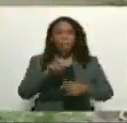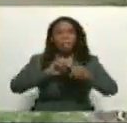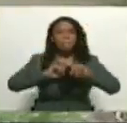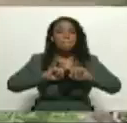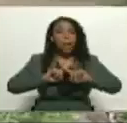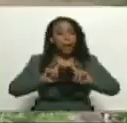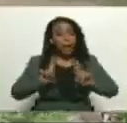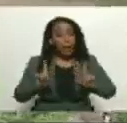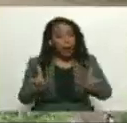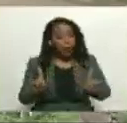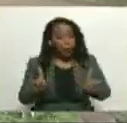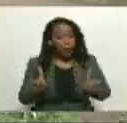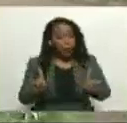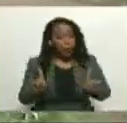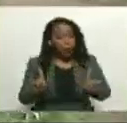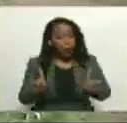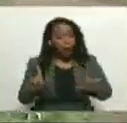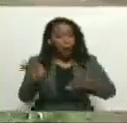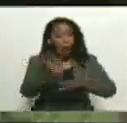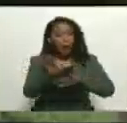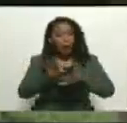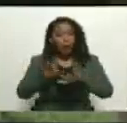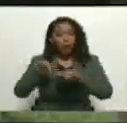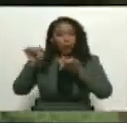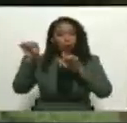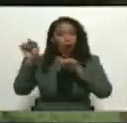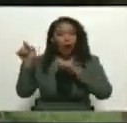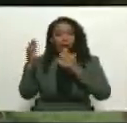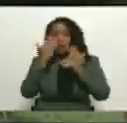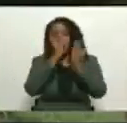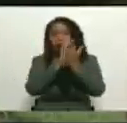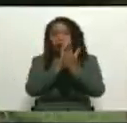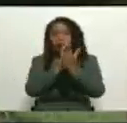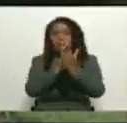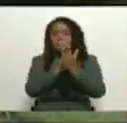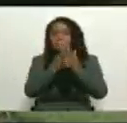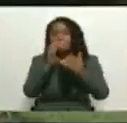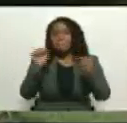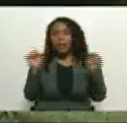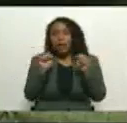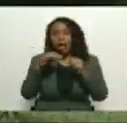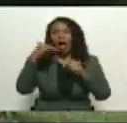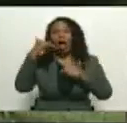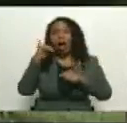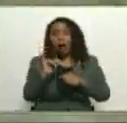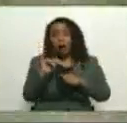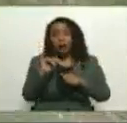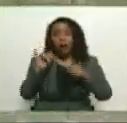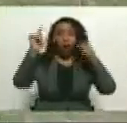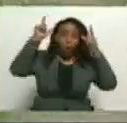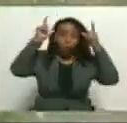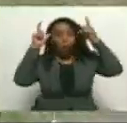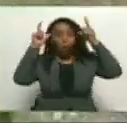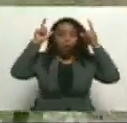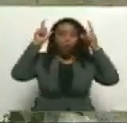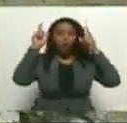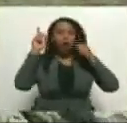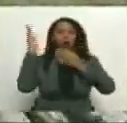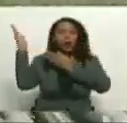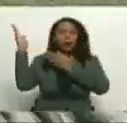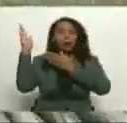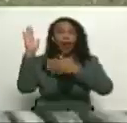los lados, en el municipio Urdaneta, con Mérida, también hay la existencia del oso frontino, que además es el animal